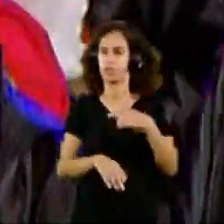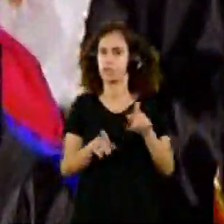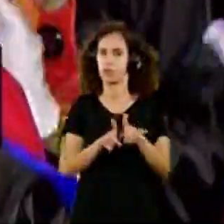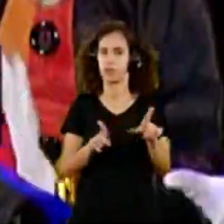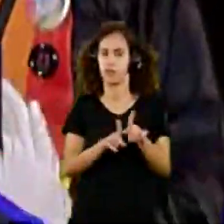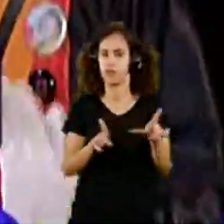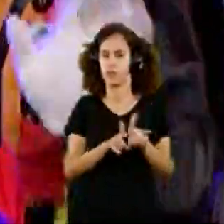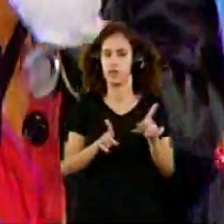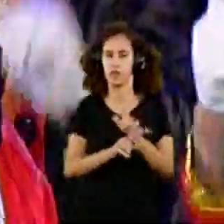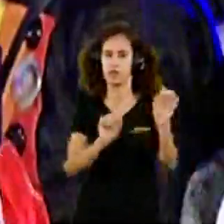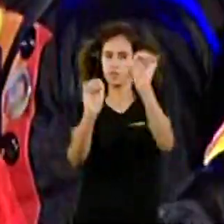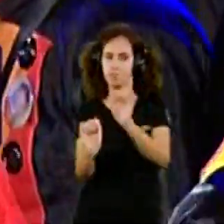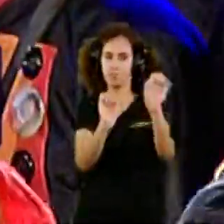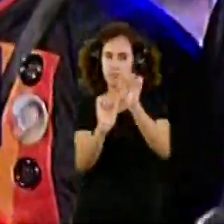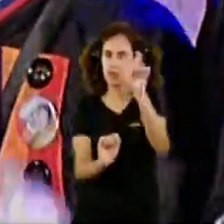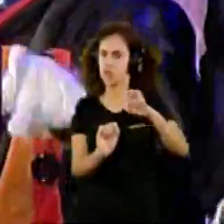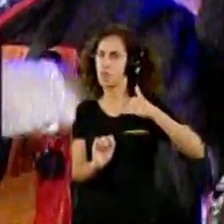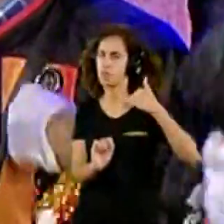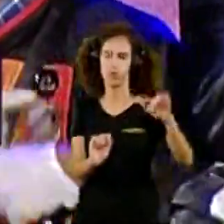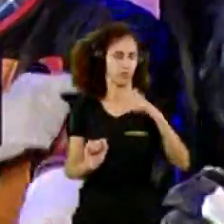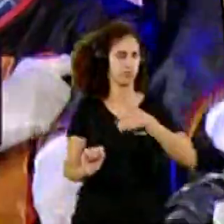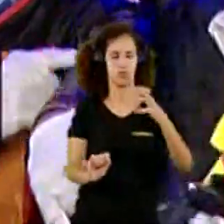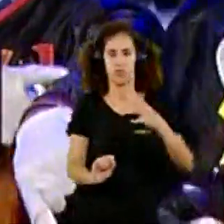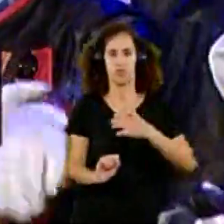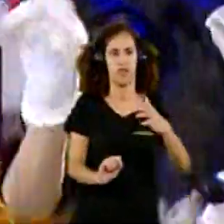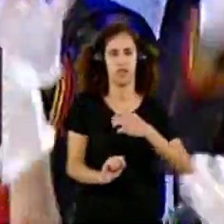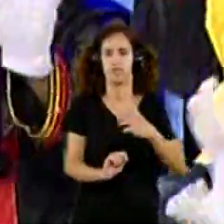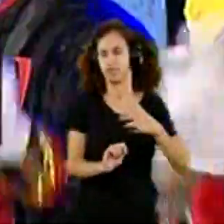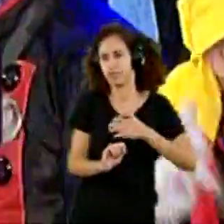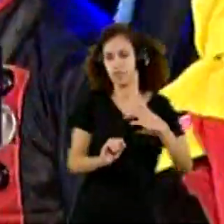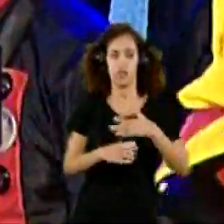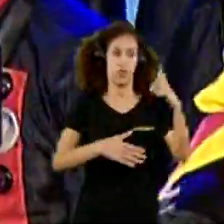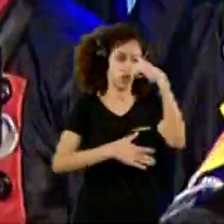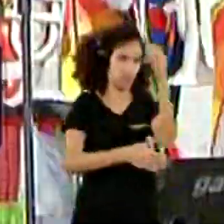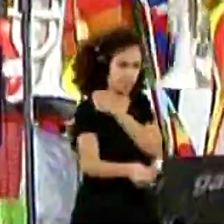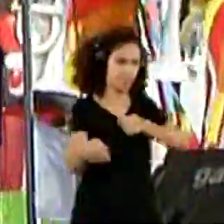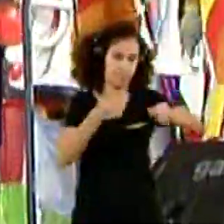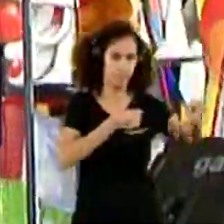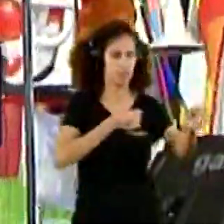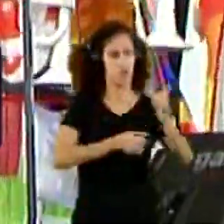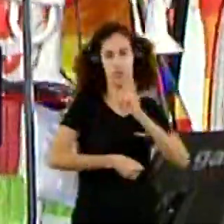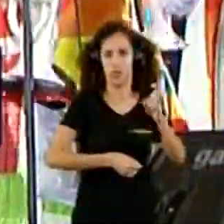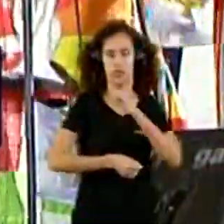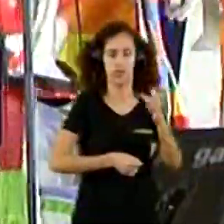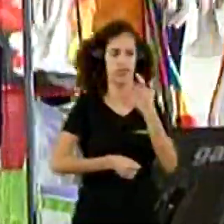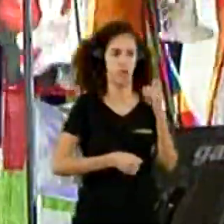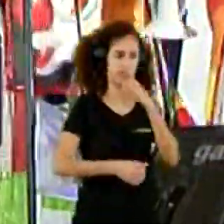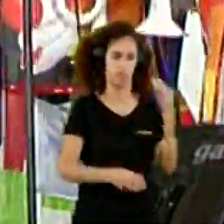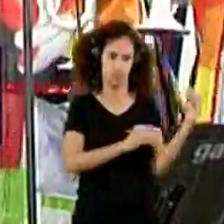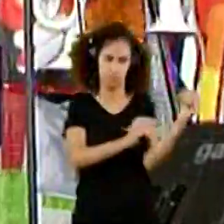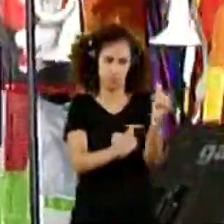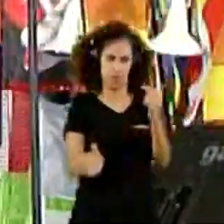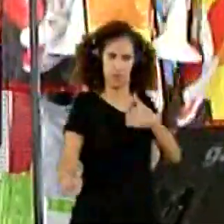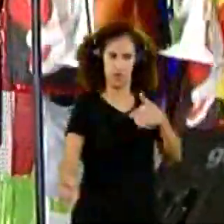Hacerte abogado del diablo, ponerme en tu piel es complicado. Si no lo veo claro,